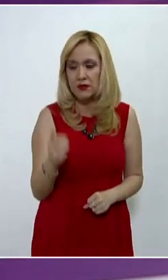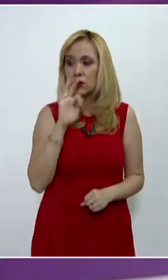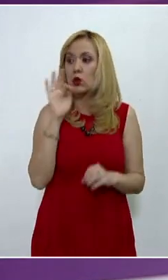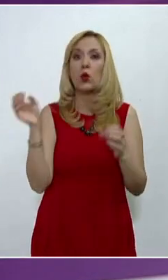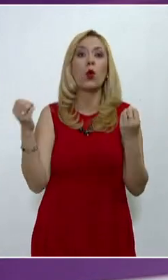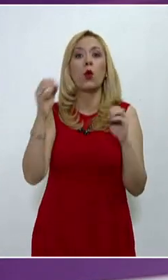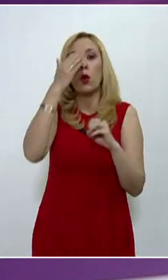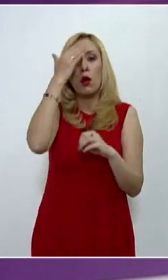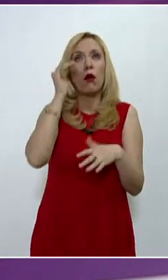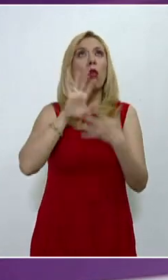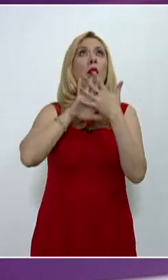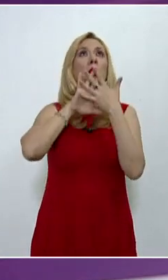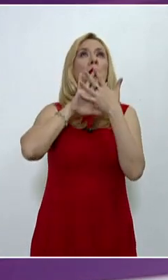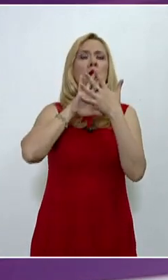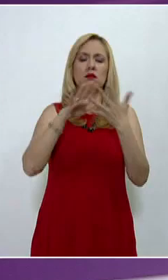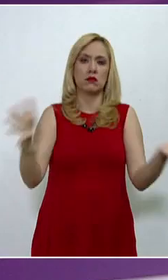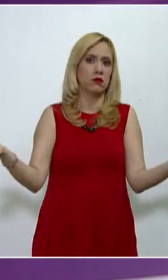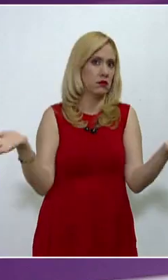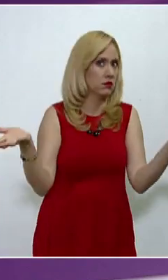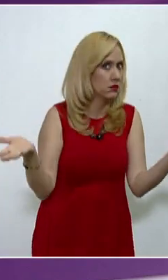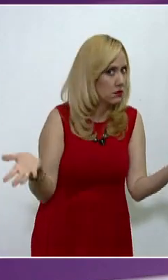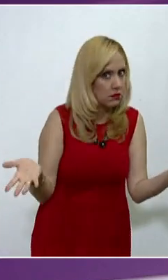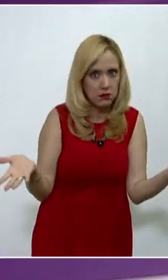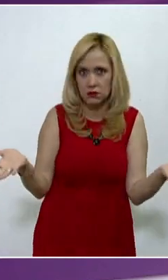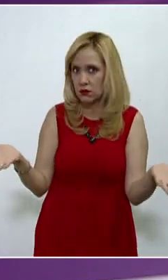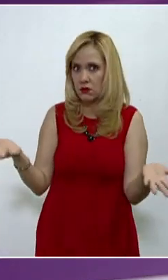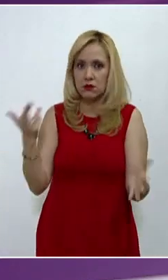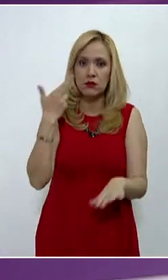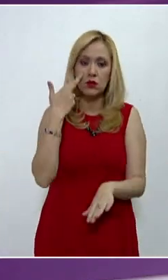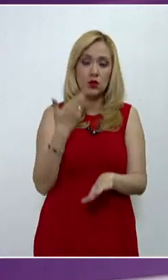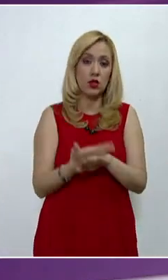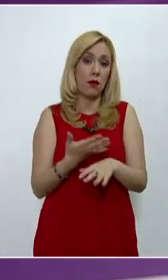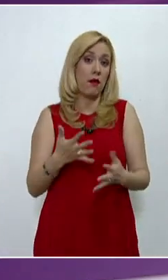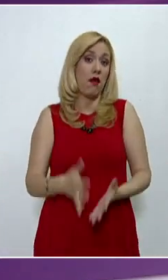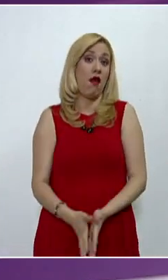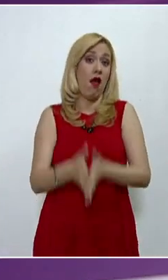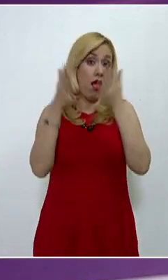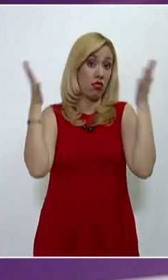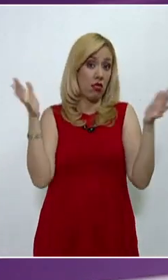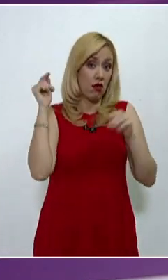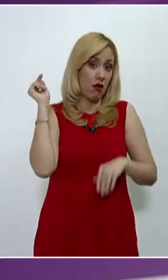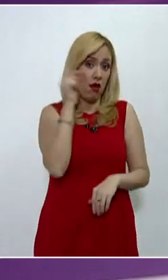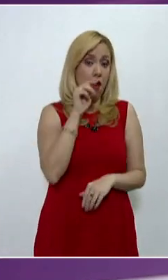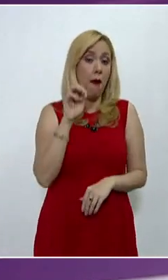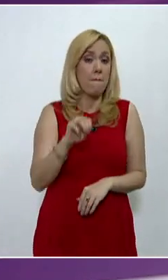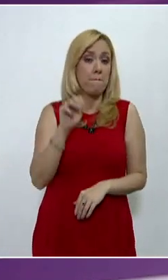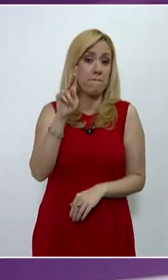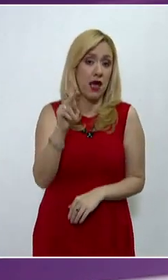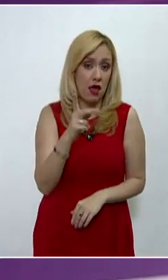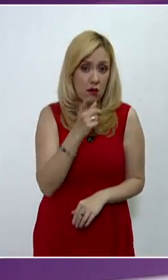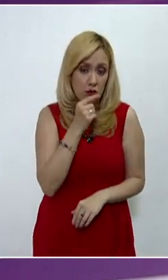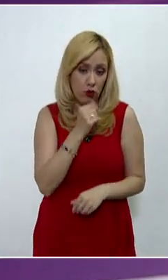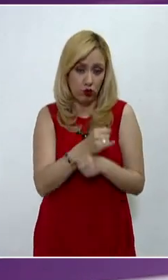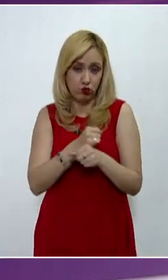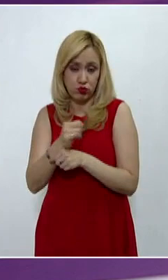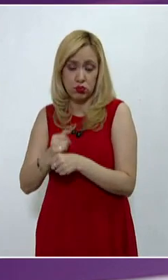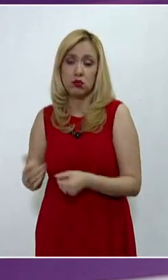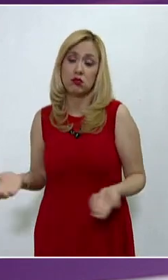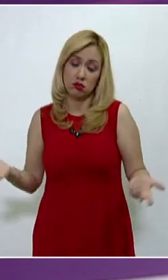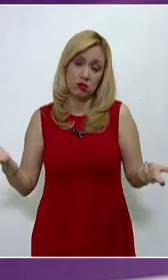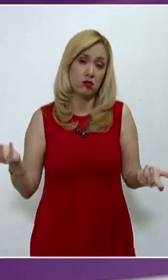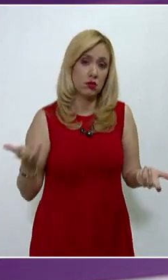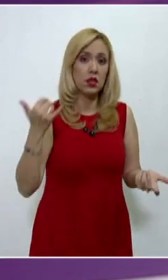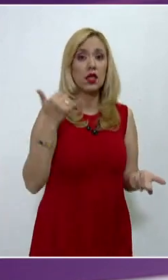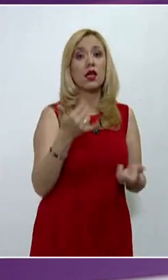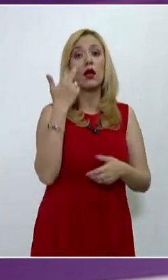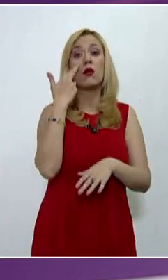apuntabas en tu anterior pregunta, esto supone una responsabilidad mayor hacia el Ministerio Público, ¿no? Pero también implica una